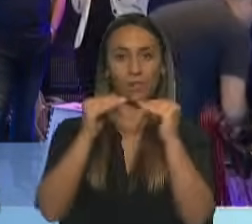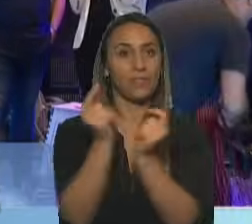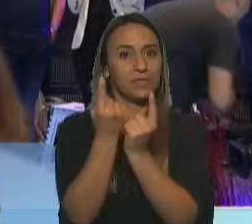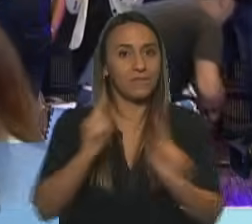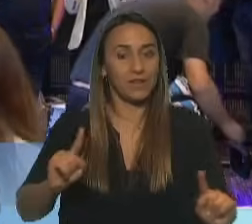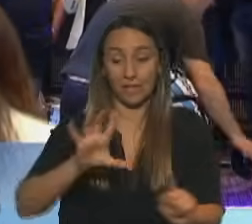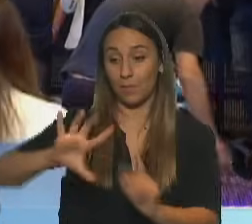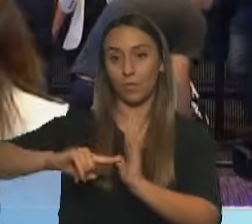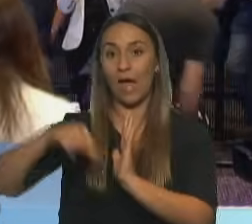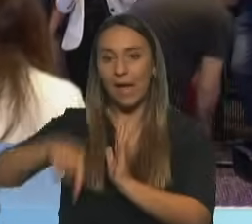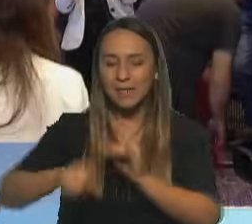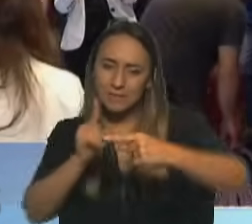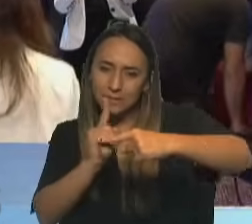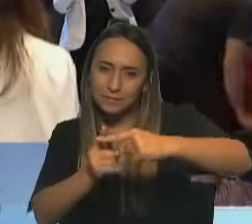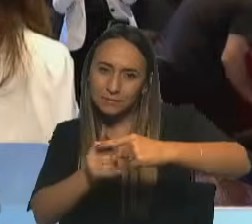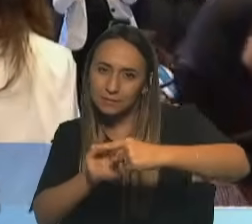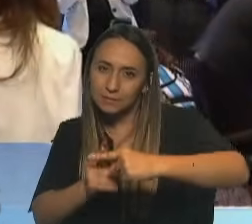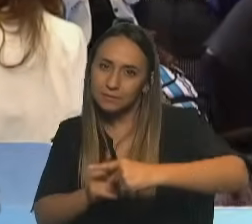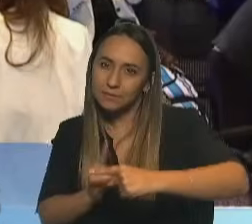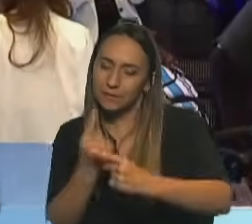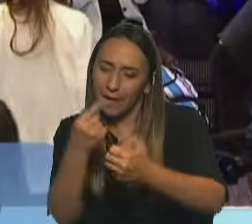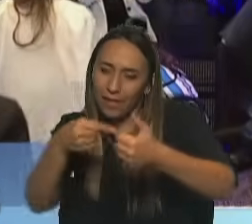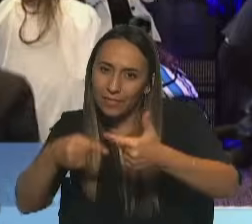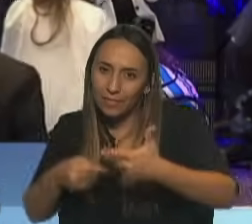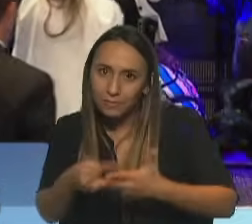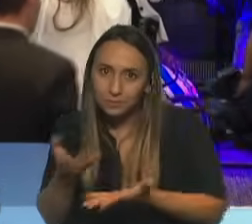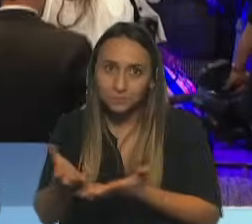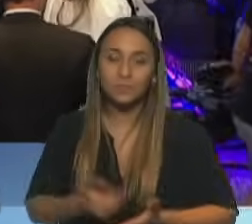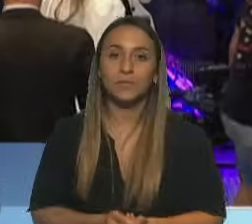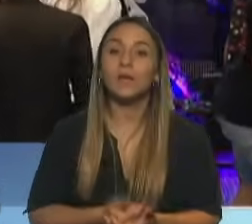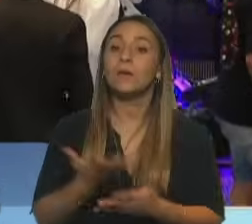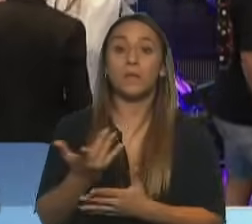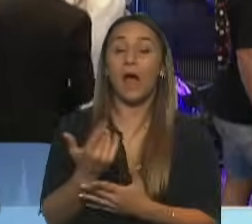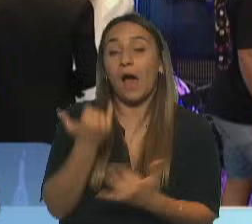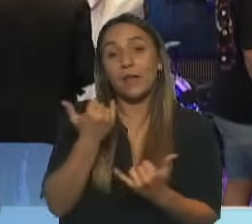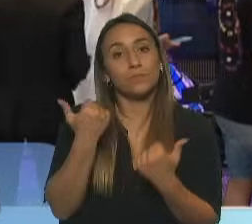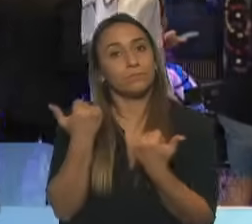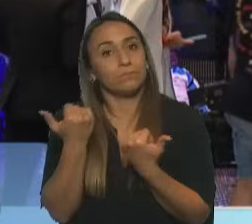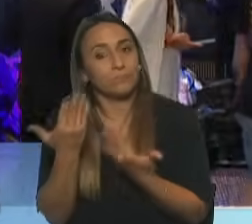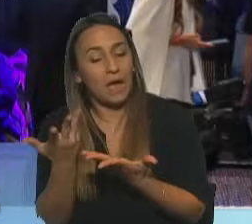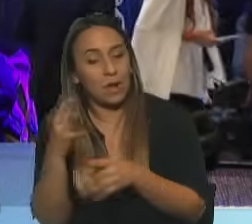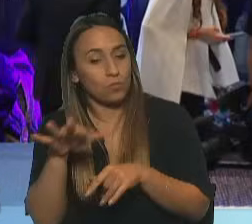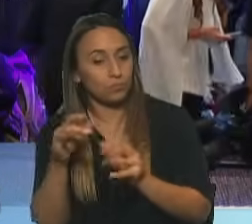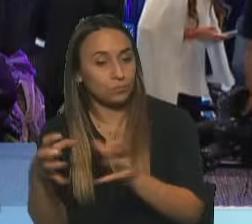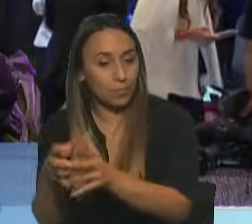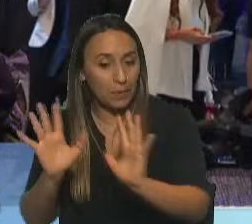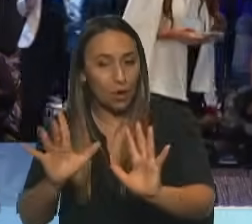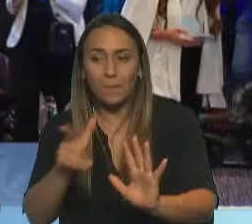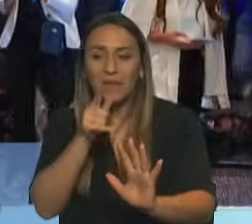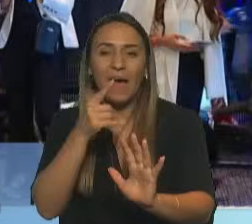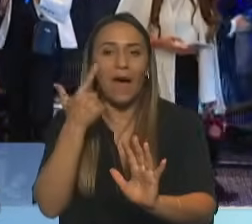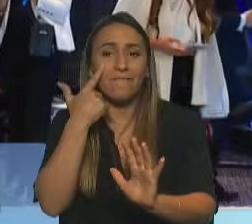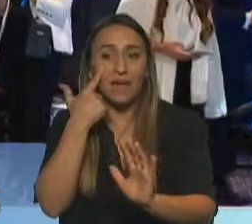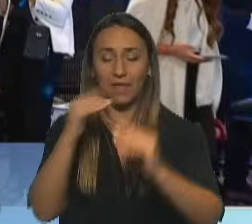está contando voto a voto, en donde hay buenas noticias para un sector, pero dicen hay que ver si alcanza